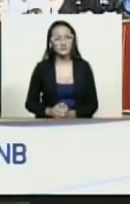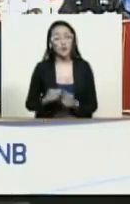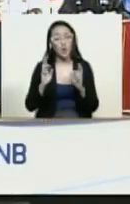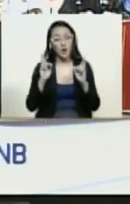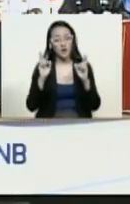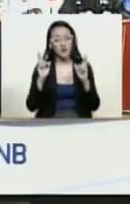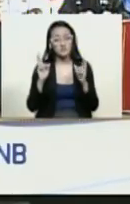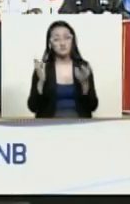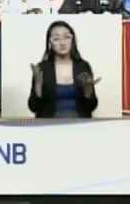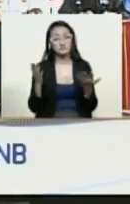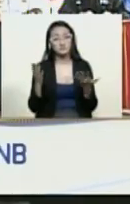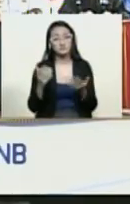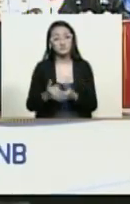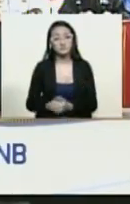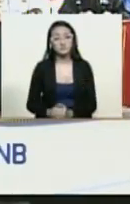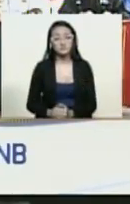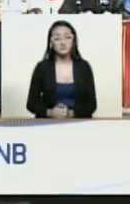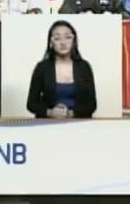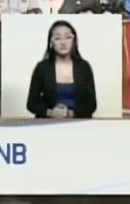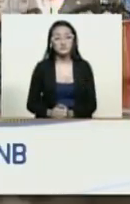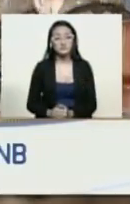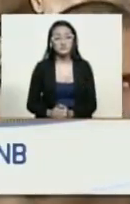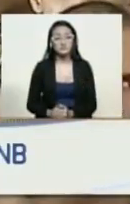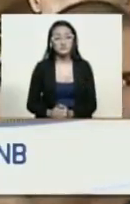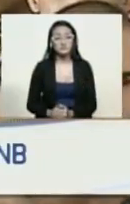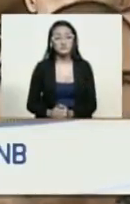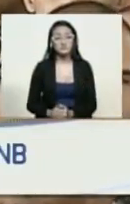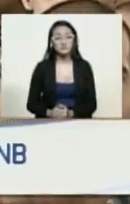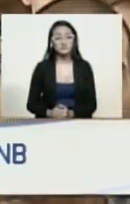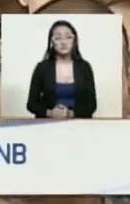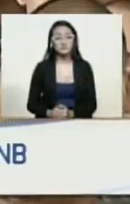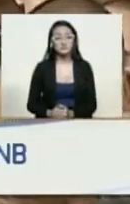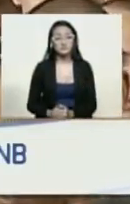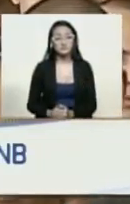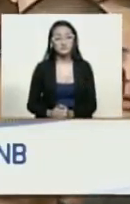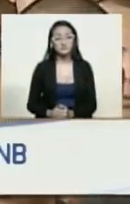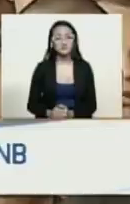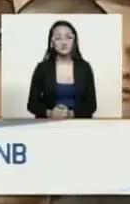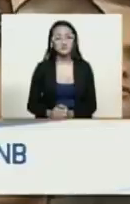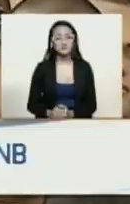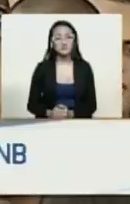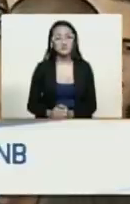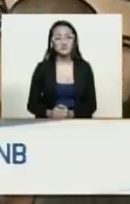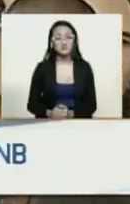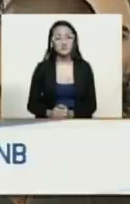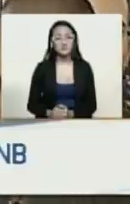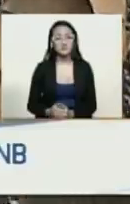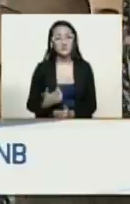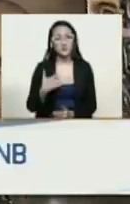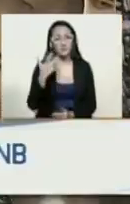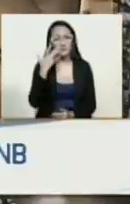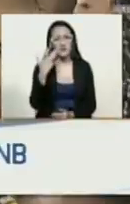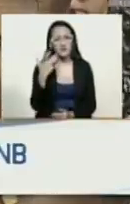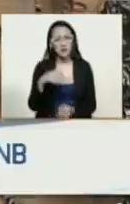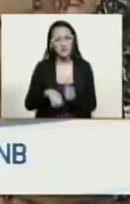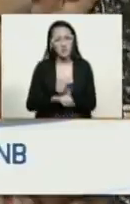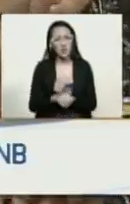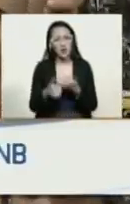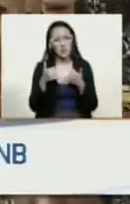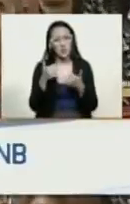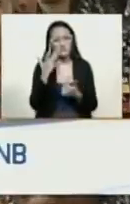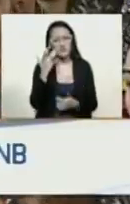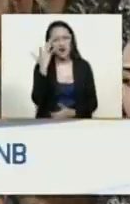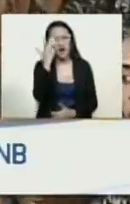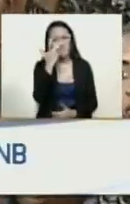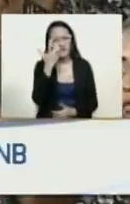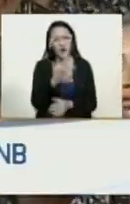Ojalá. Es un mensaje. Mientras yo veía a Mampé, a Umtiti, decía que bueno, mira